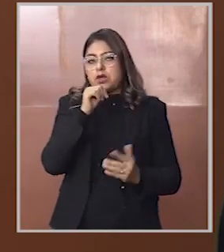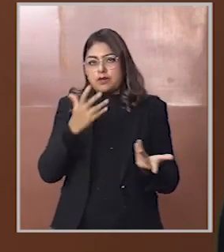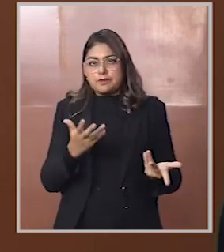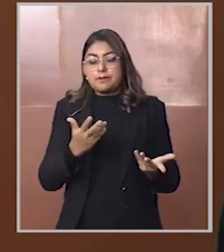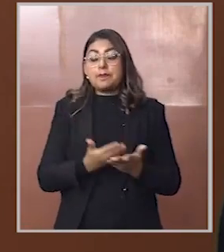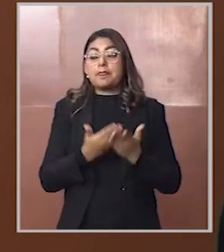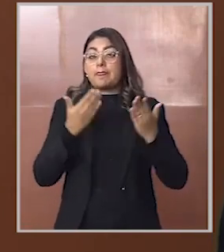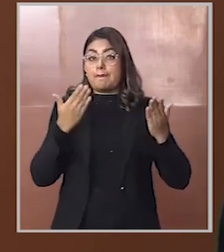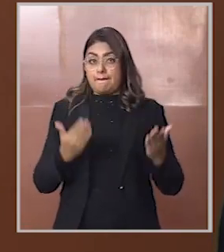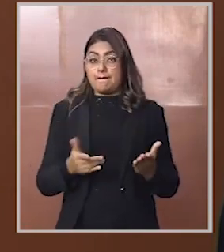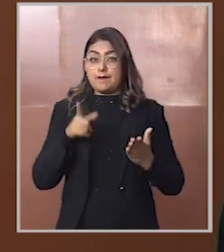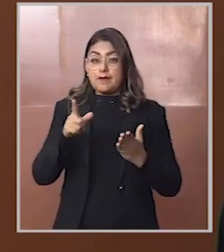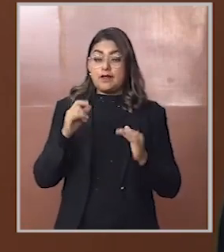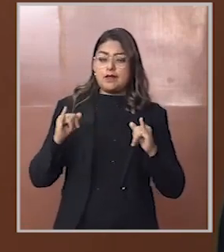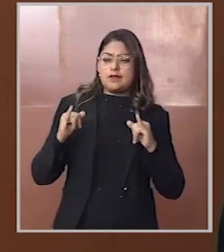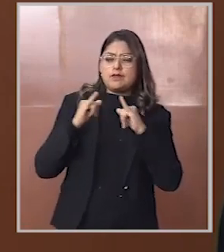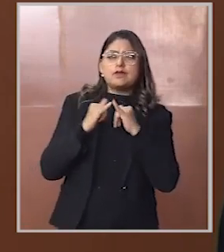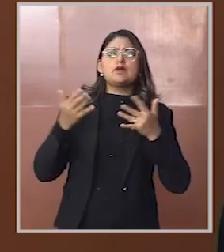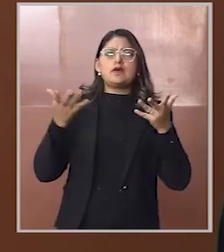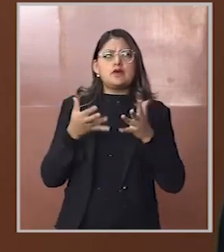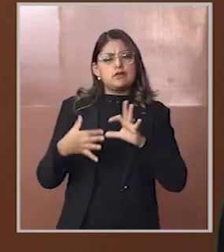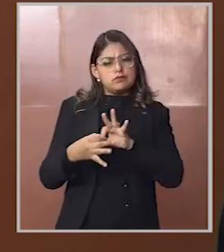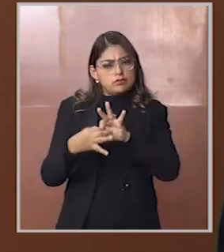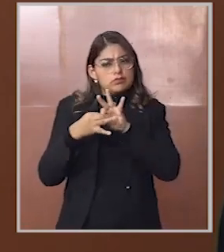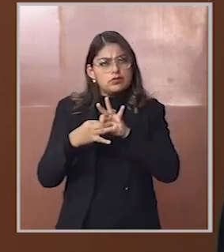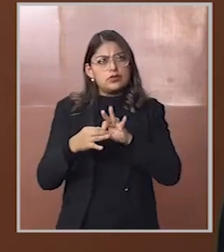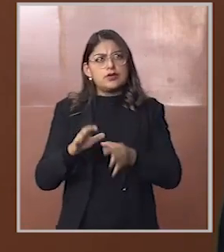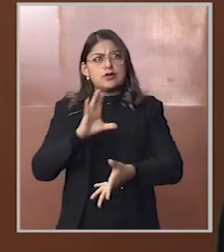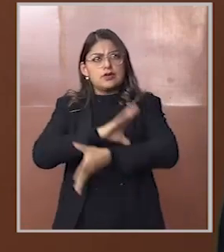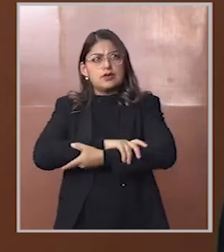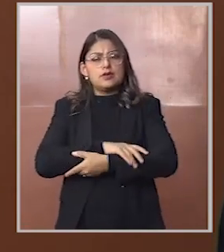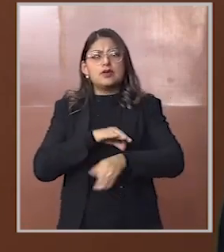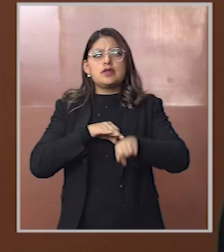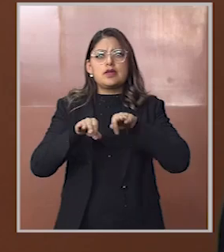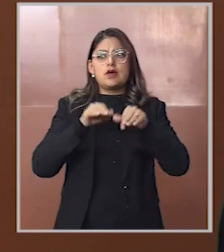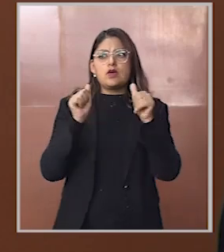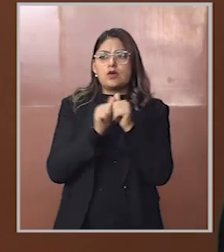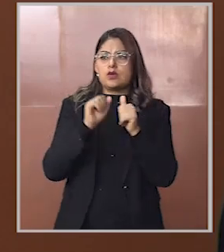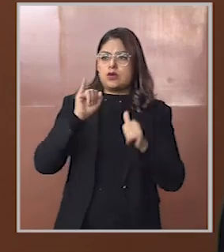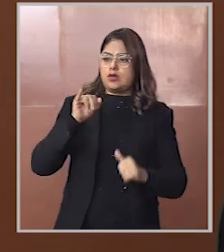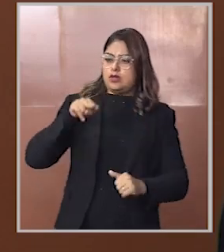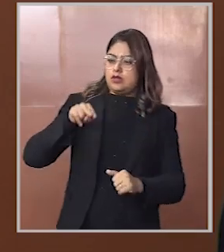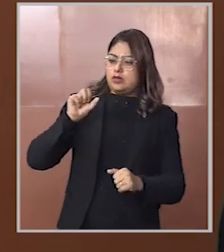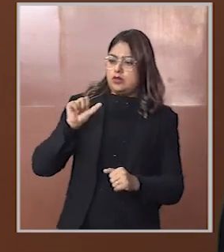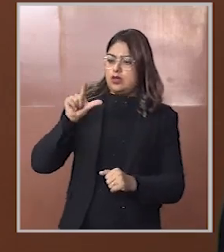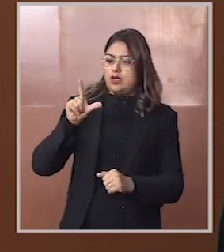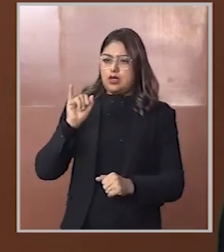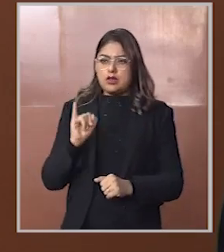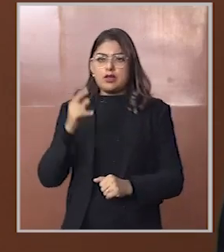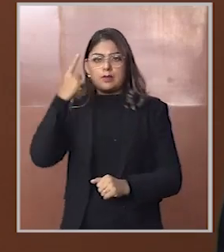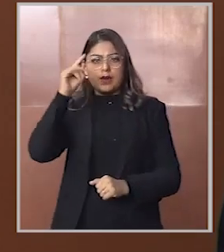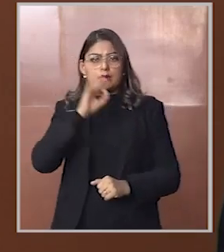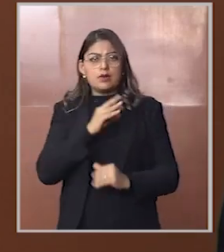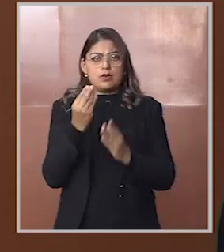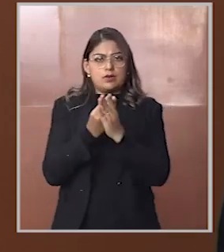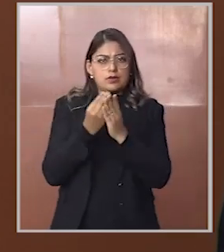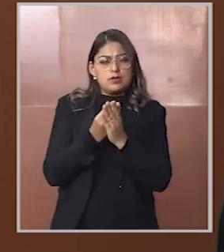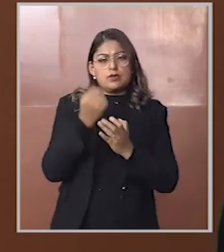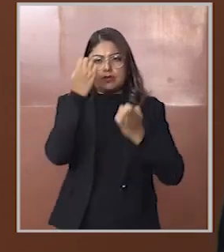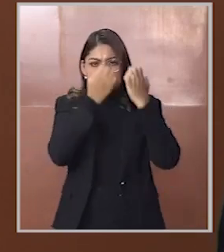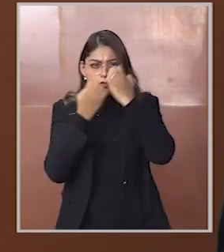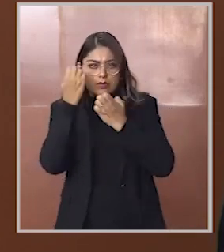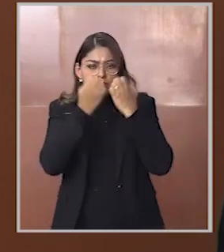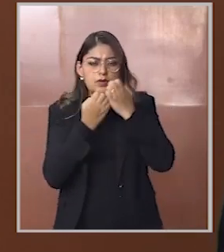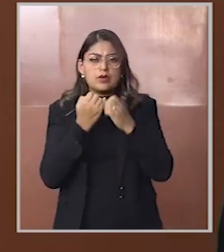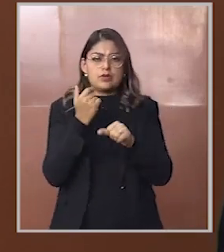de lo anterior actualmente el Instituto está en estrecha colaboración con el inali con el objetivo de diagnosticar capacitar y